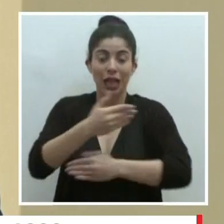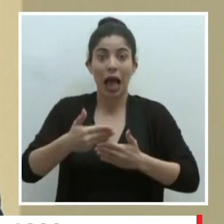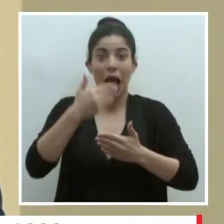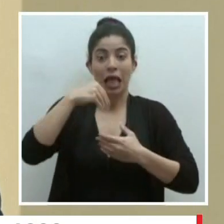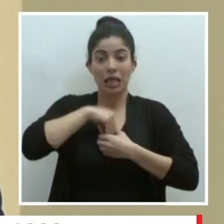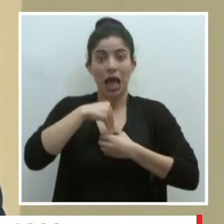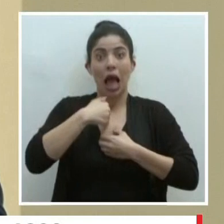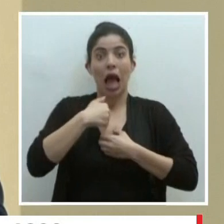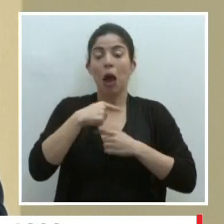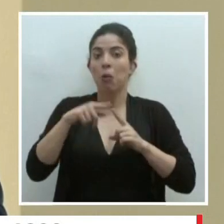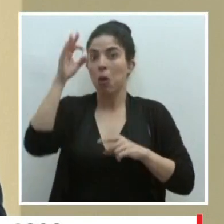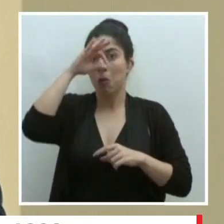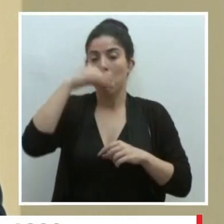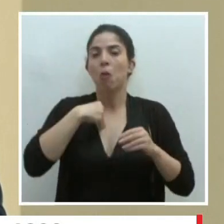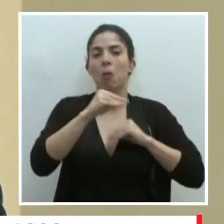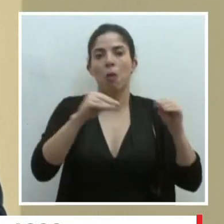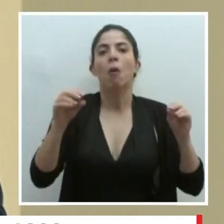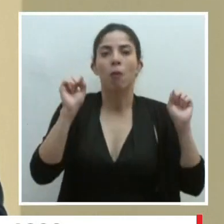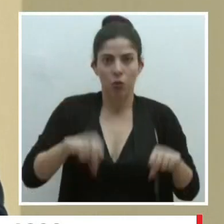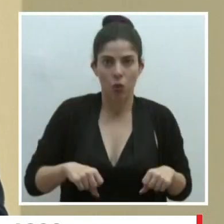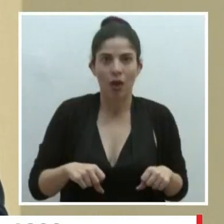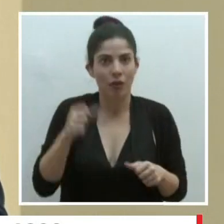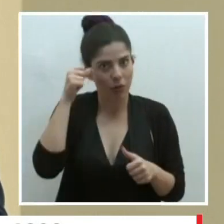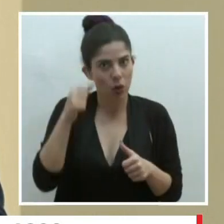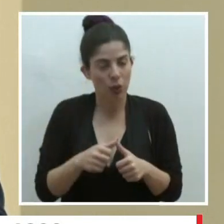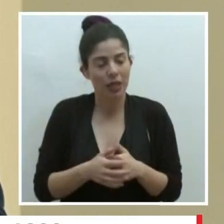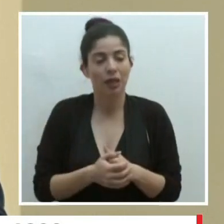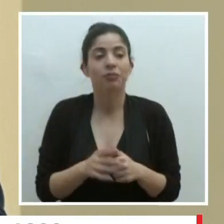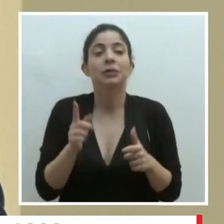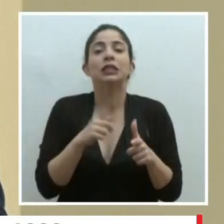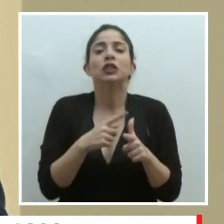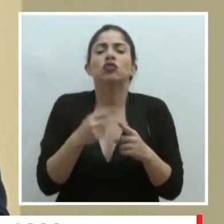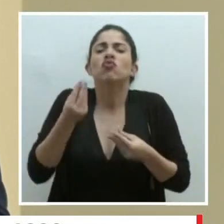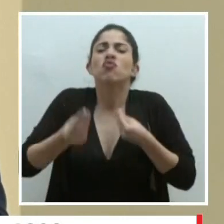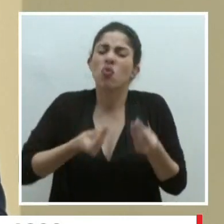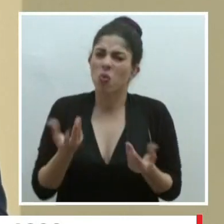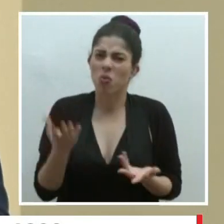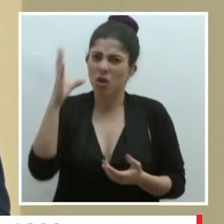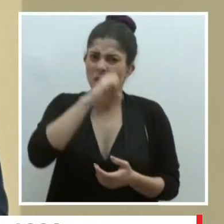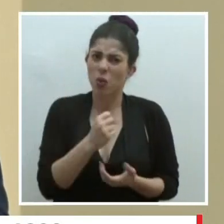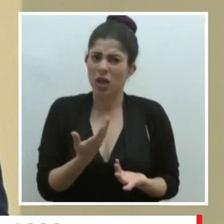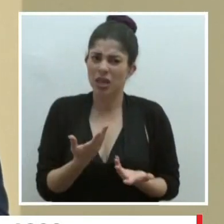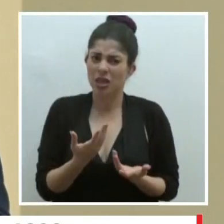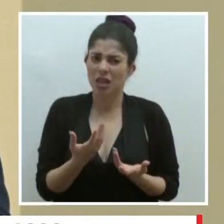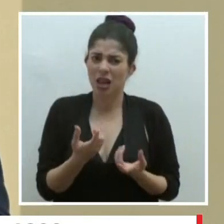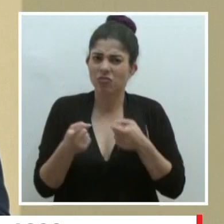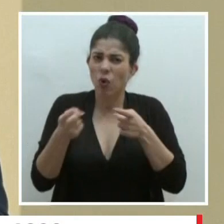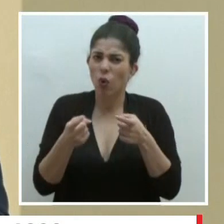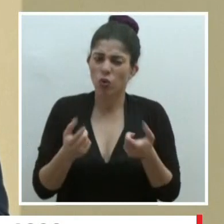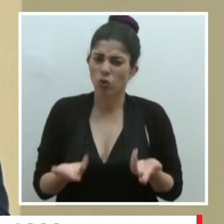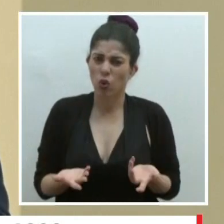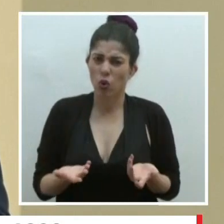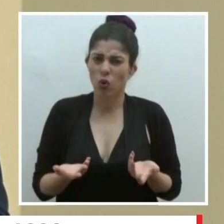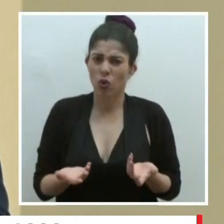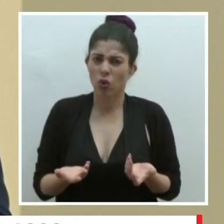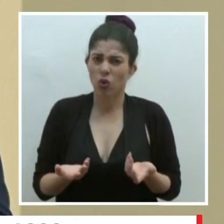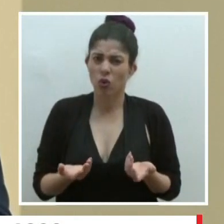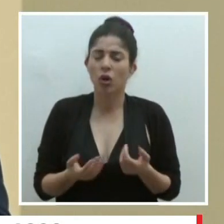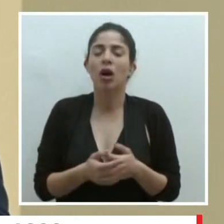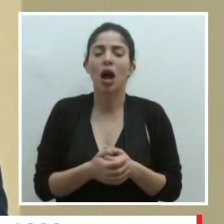forma importante. Los parámetros para definir qué nivel de control se podría decir, pues justamente